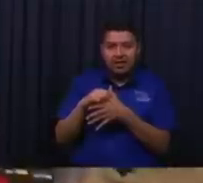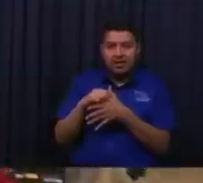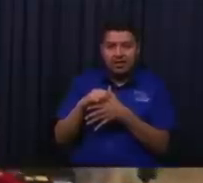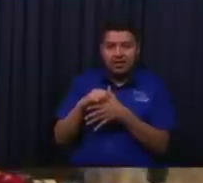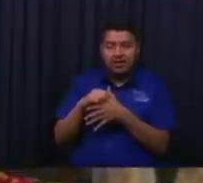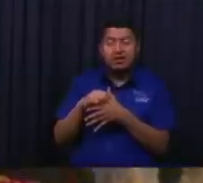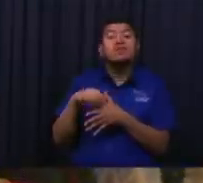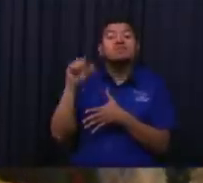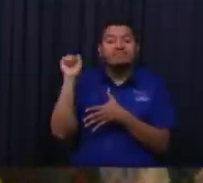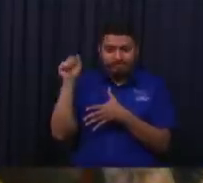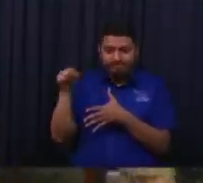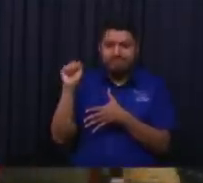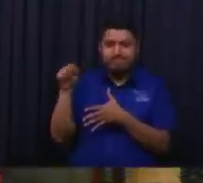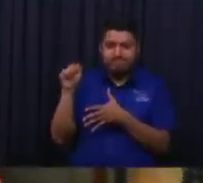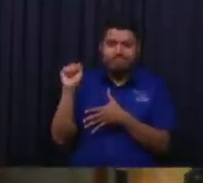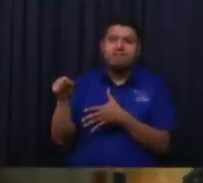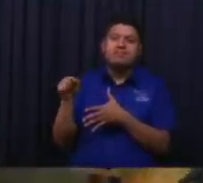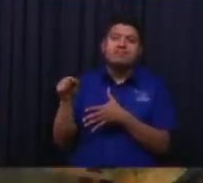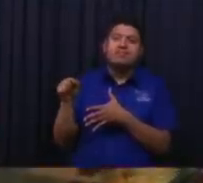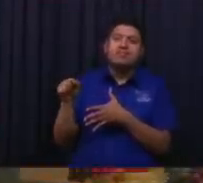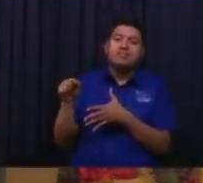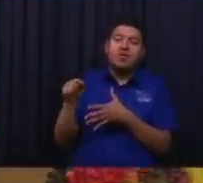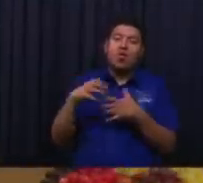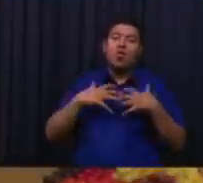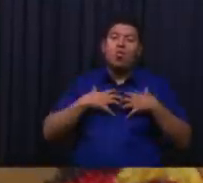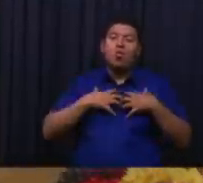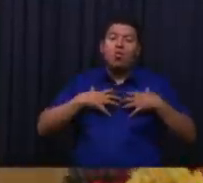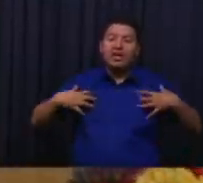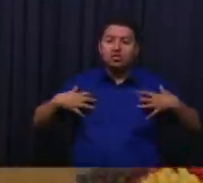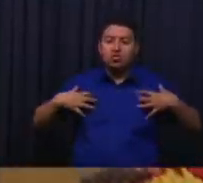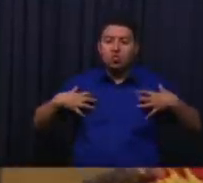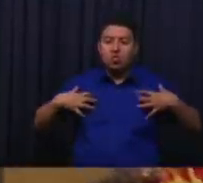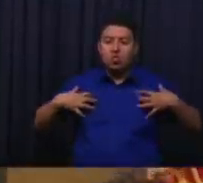carne, sí o no? ¿Tenía huesos?